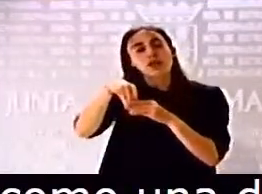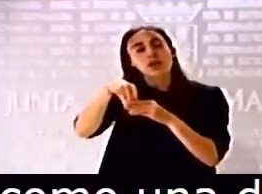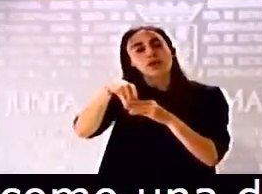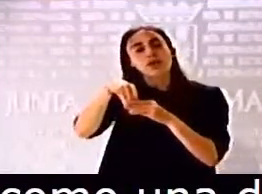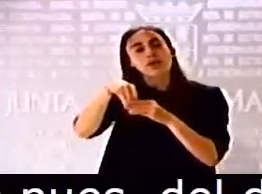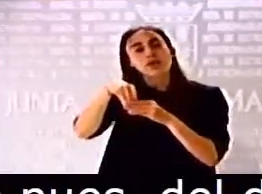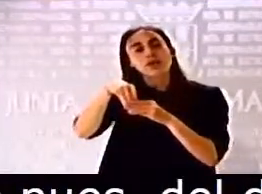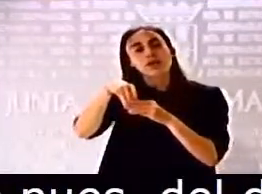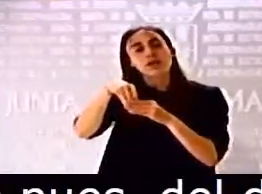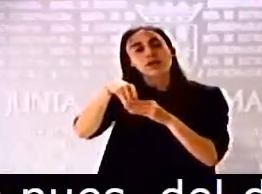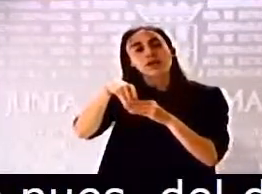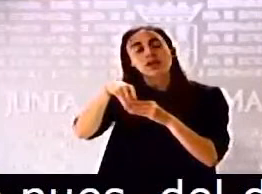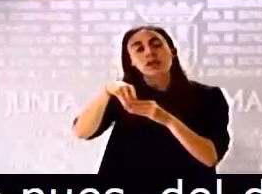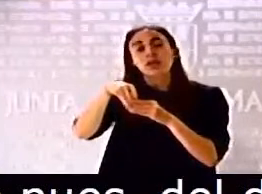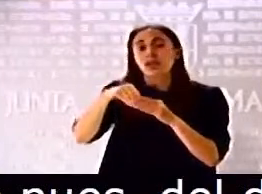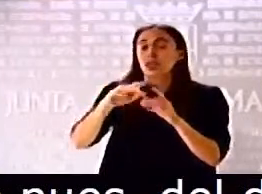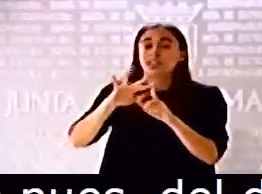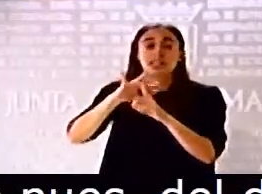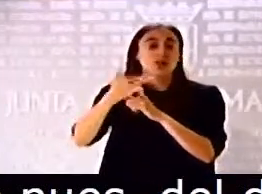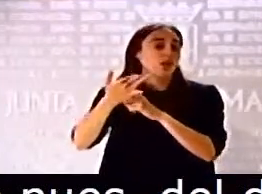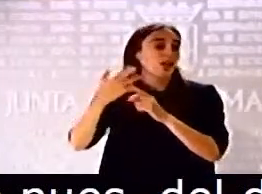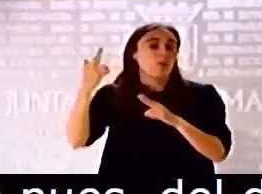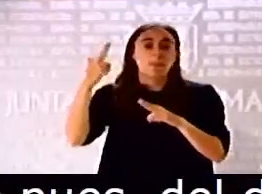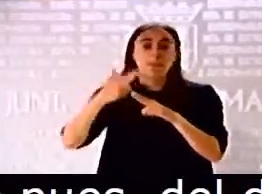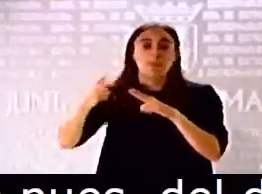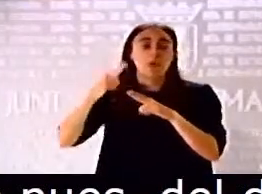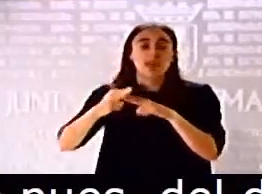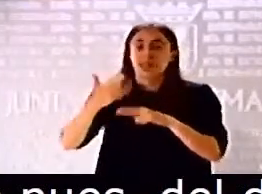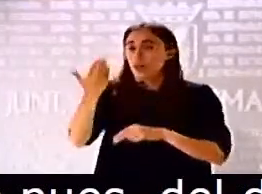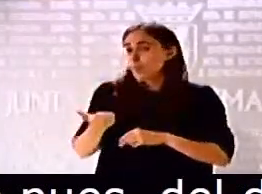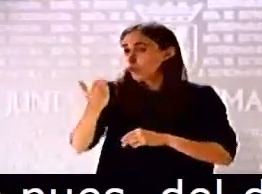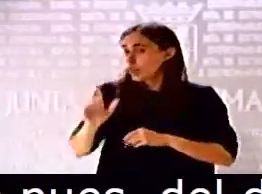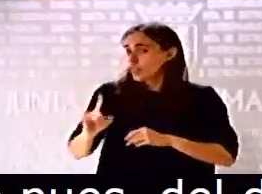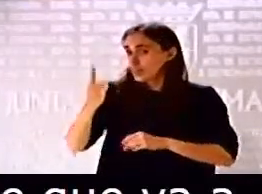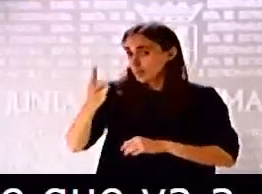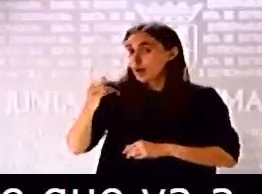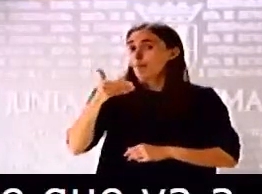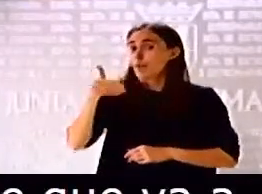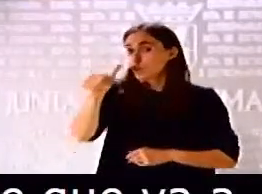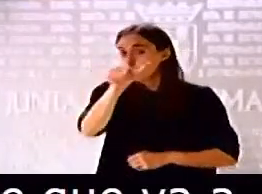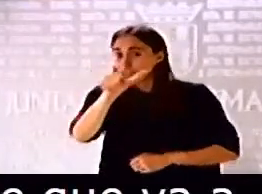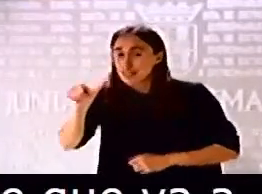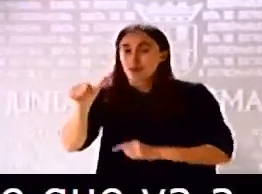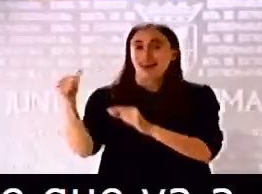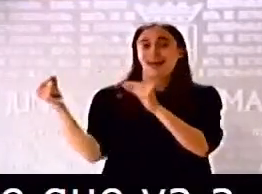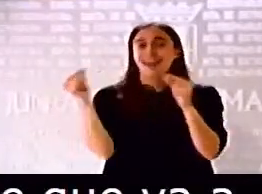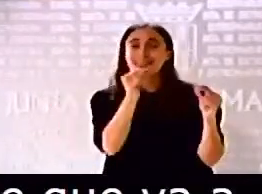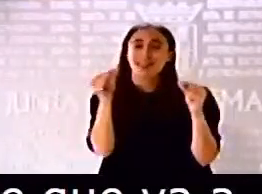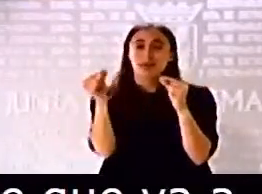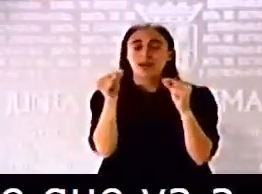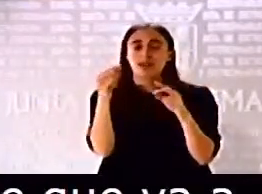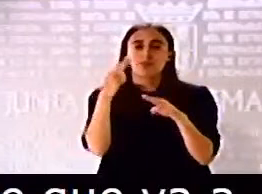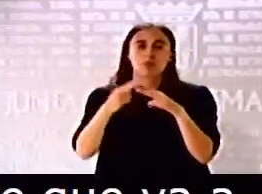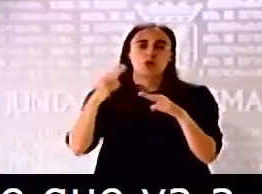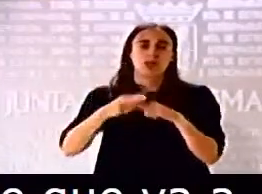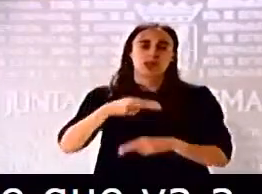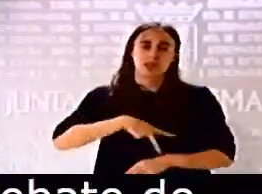del hecho político más importante que va a venir en la próxima semana, que es el debate de política general,